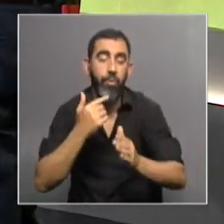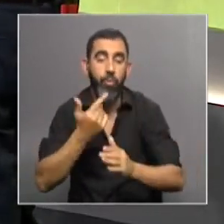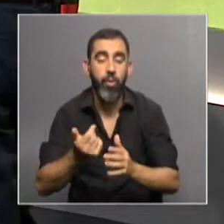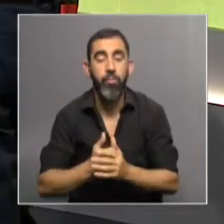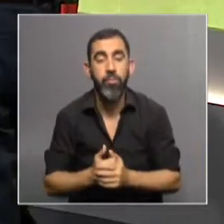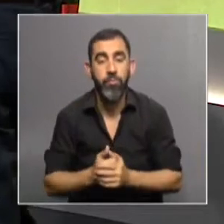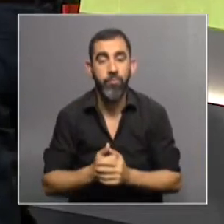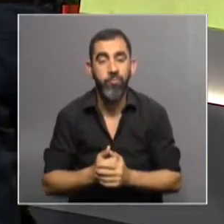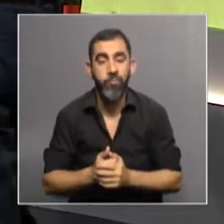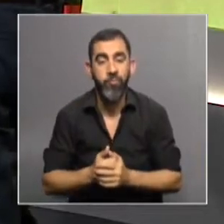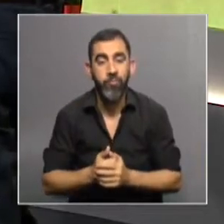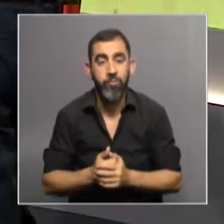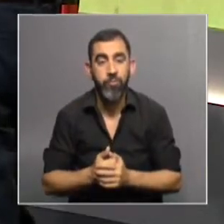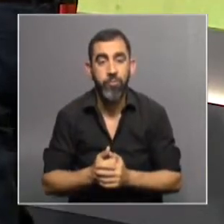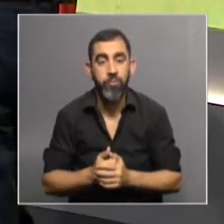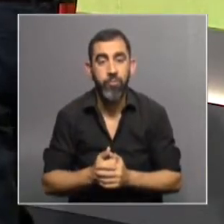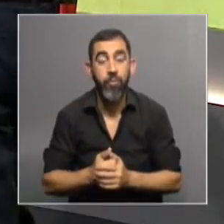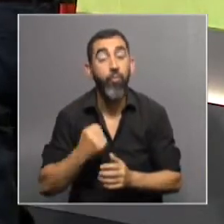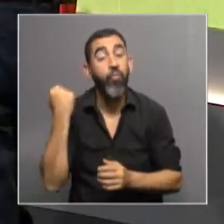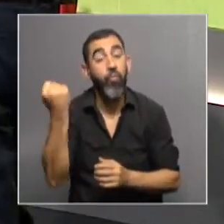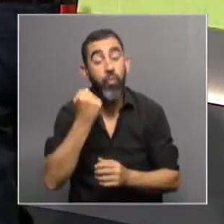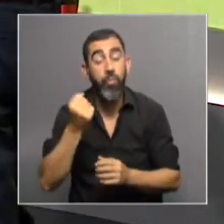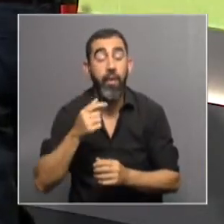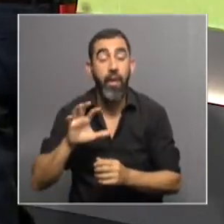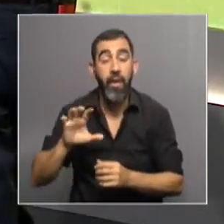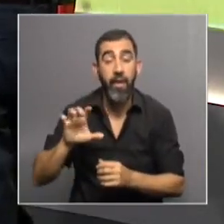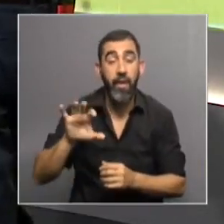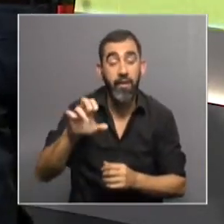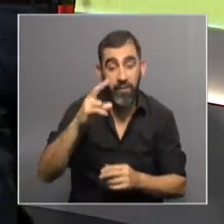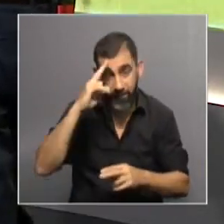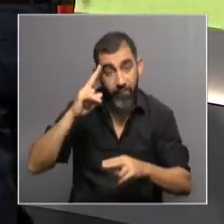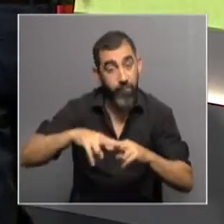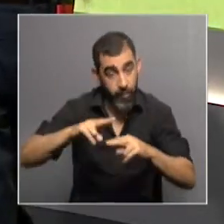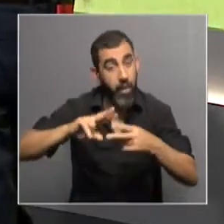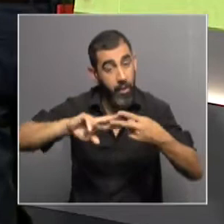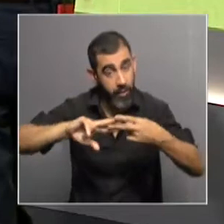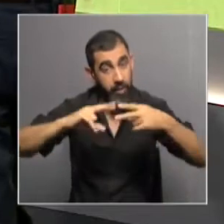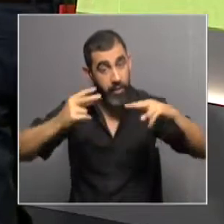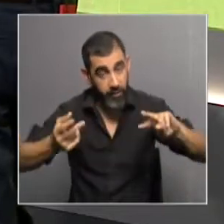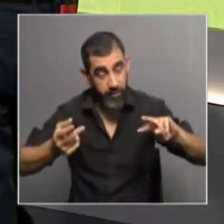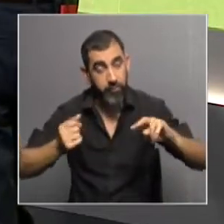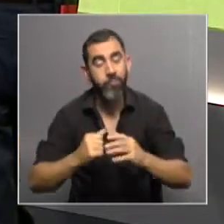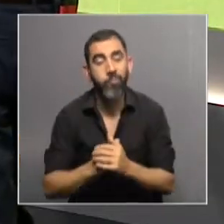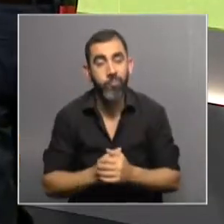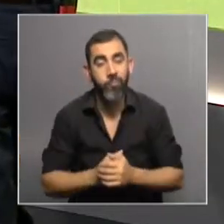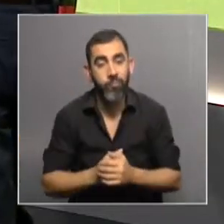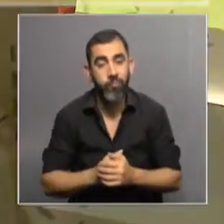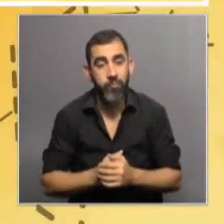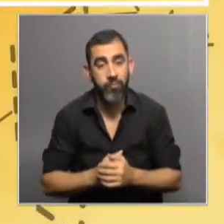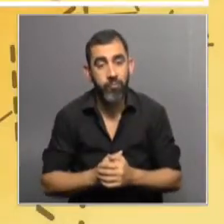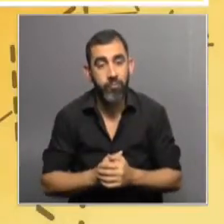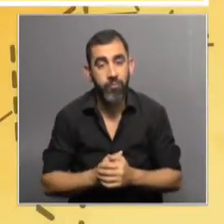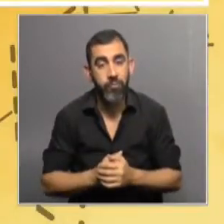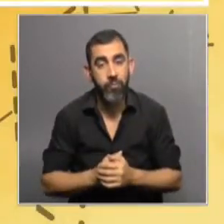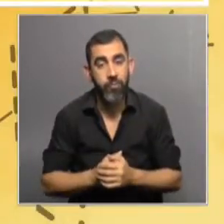bien el factor fundamental es que el cáncer es una enfermedad genética es consecuencia de la